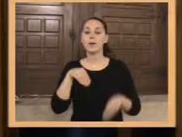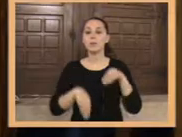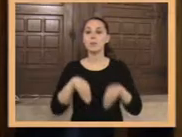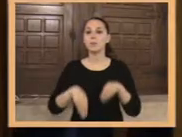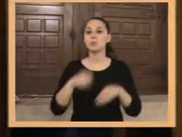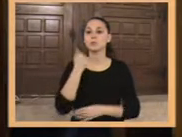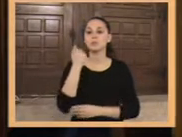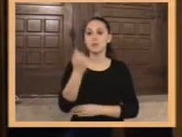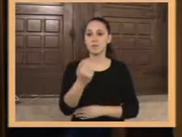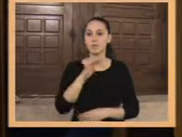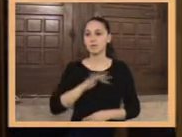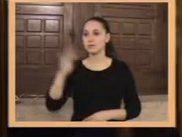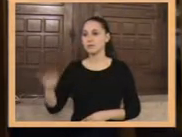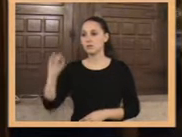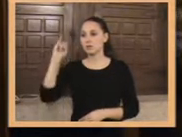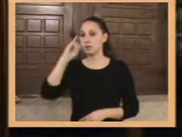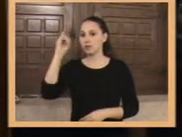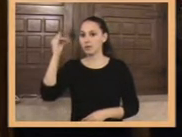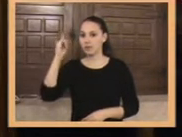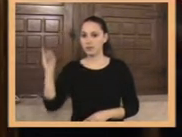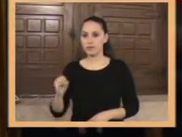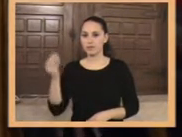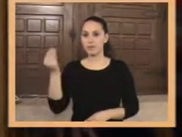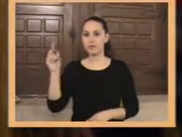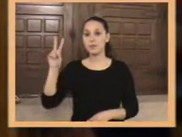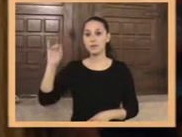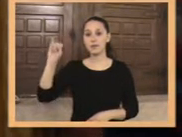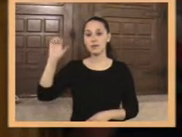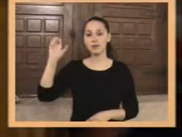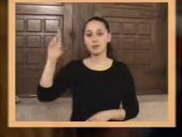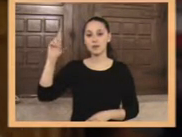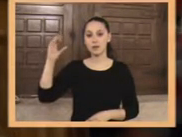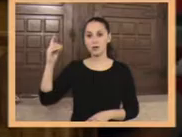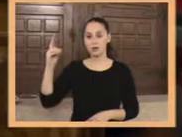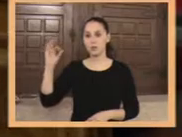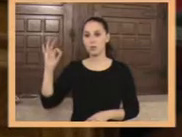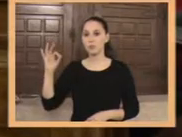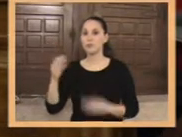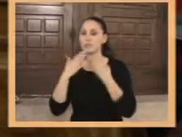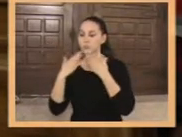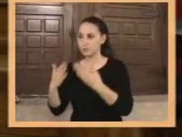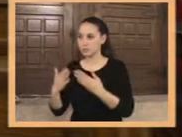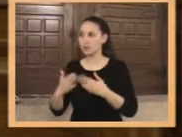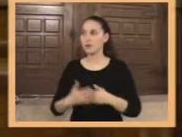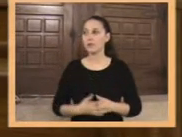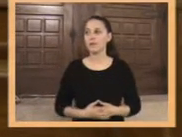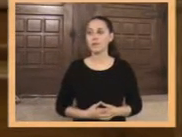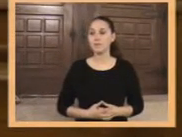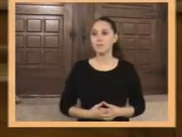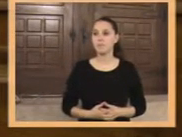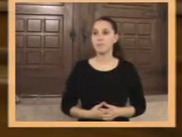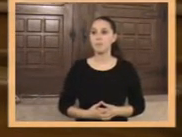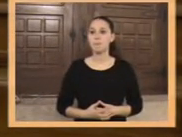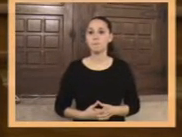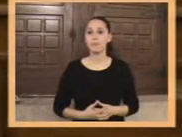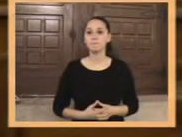Señor Izquierdo, tiene la palabra. Sí, muchísimas gracias. Sin perjuicio precisamente a la